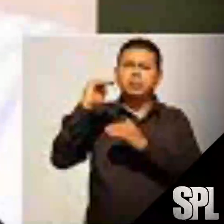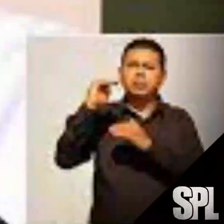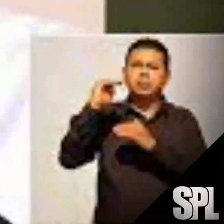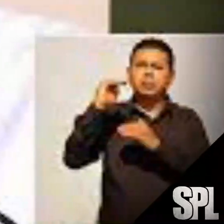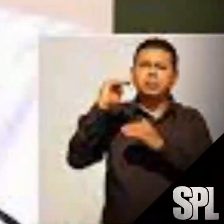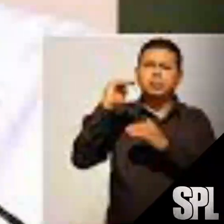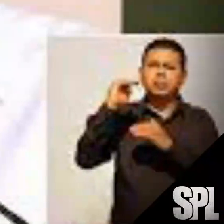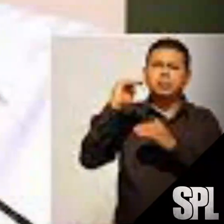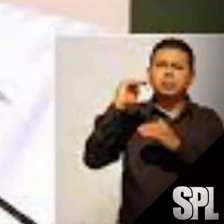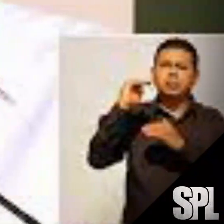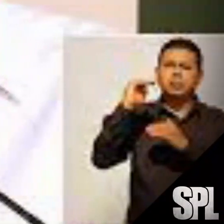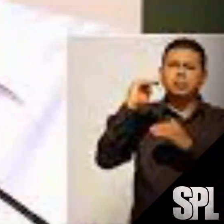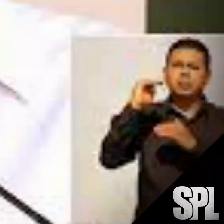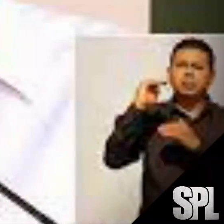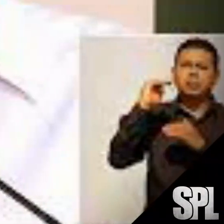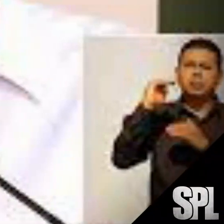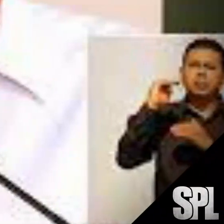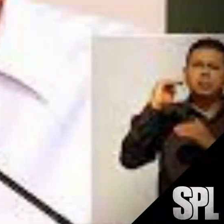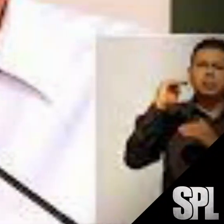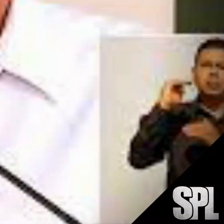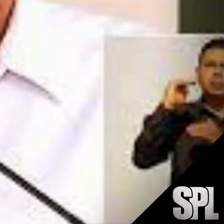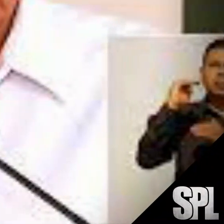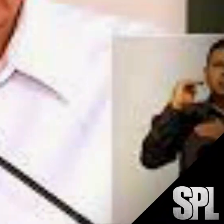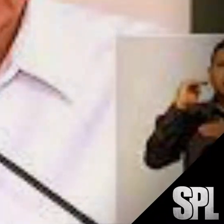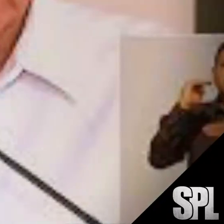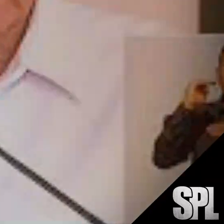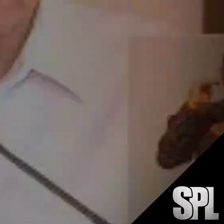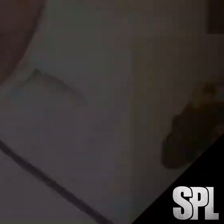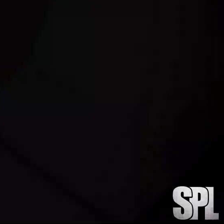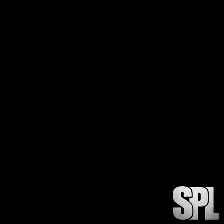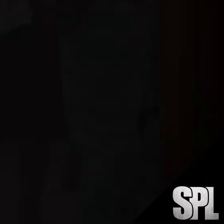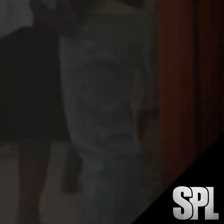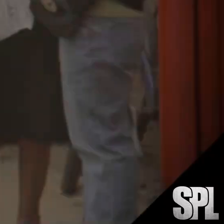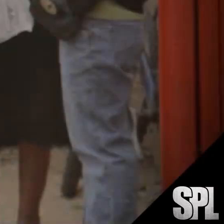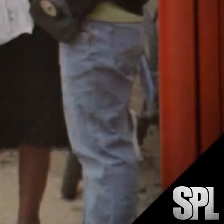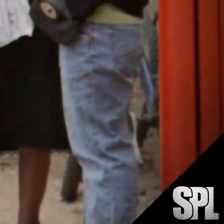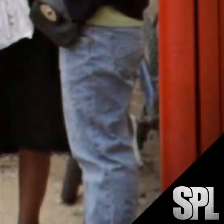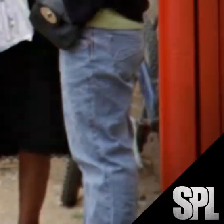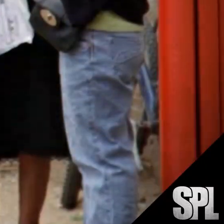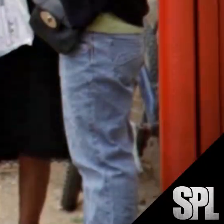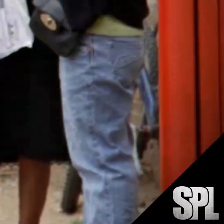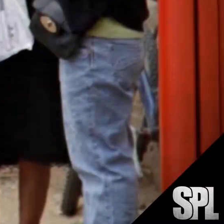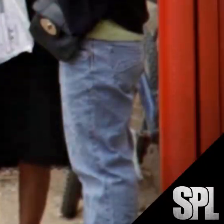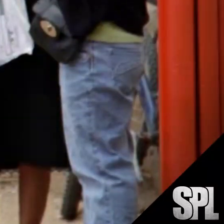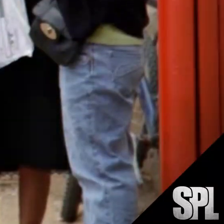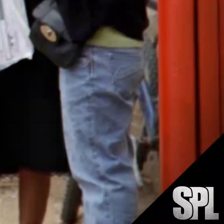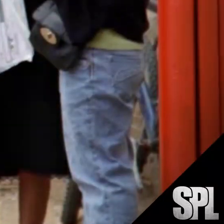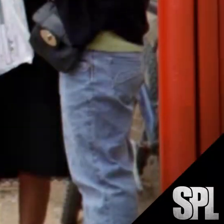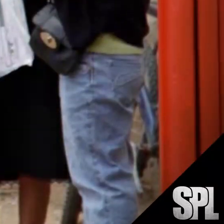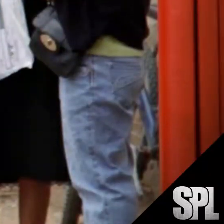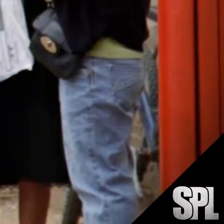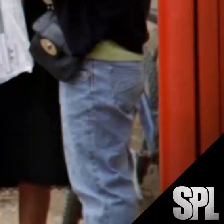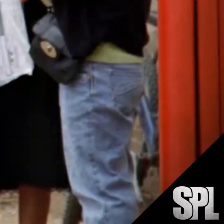electoral de promoción para Morena, recordándoles a toda la ciudadanía del por qué tienen que votar por